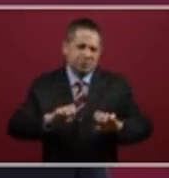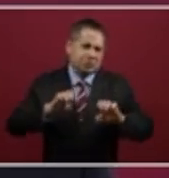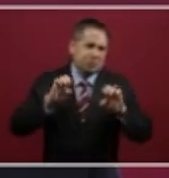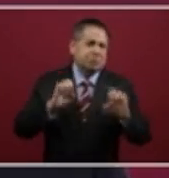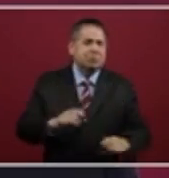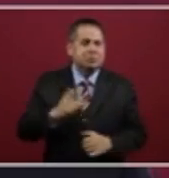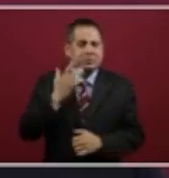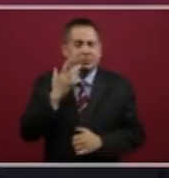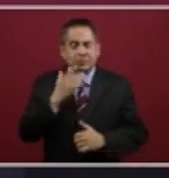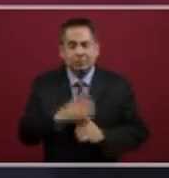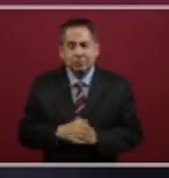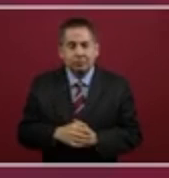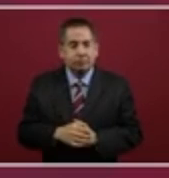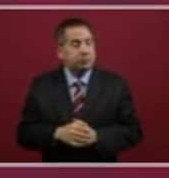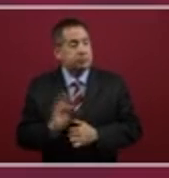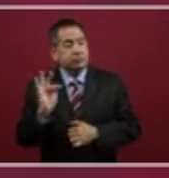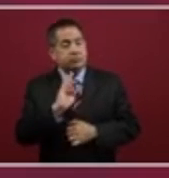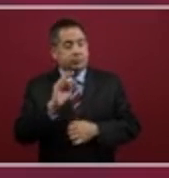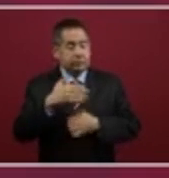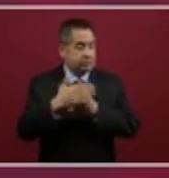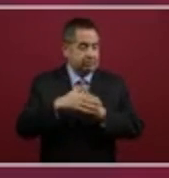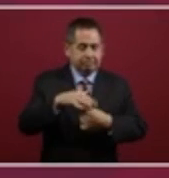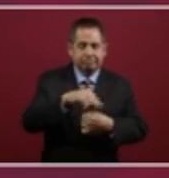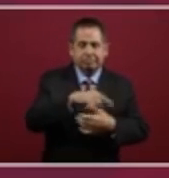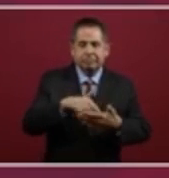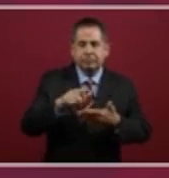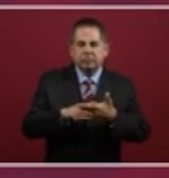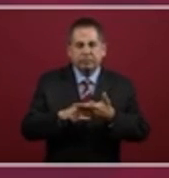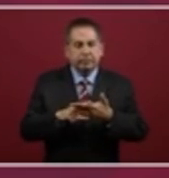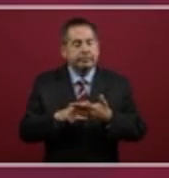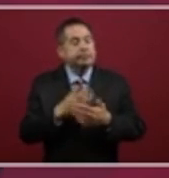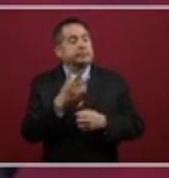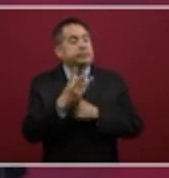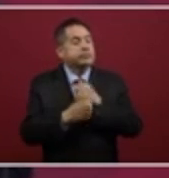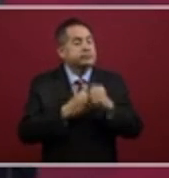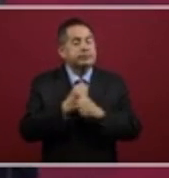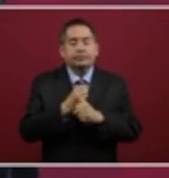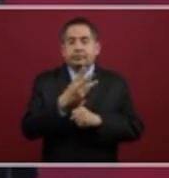Si hay una elección cada tres años,